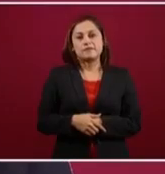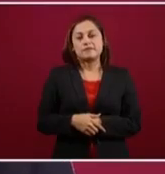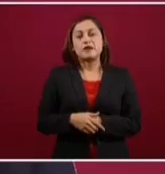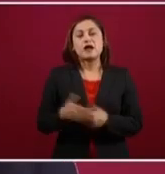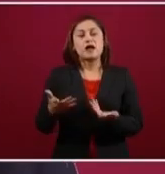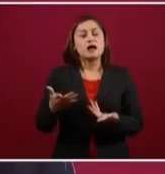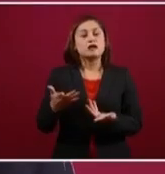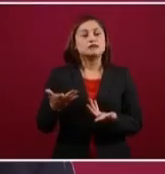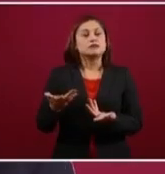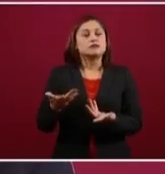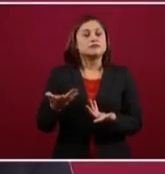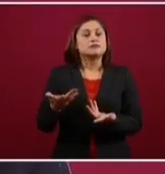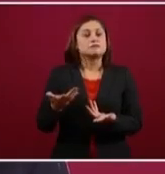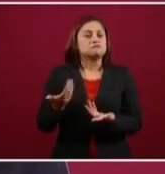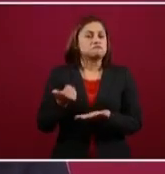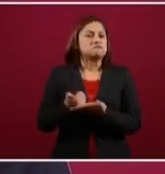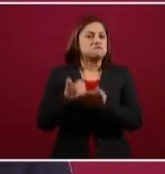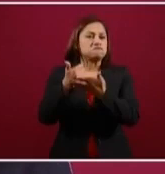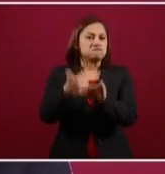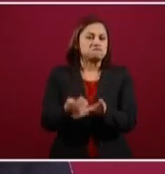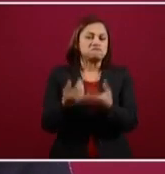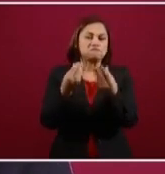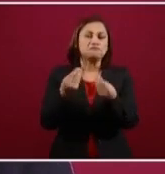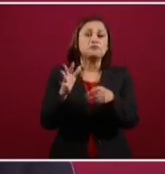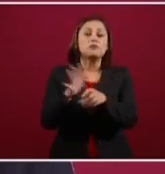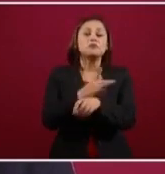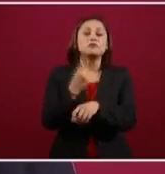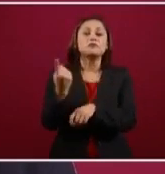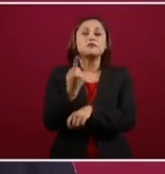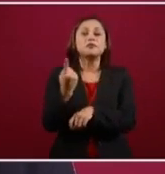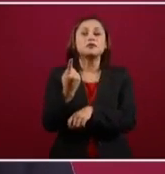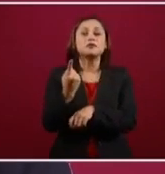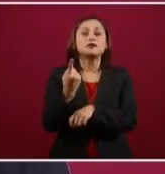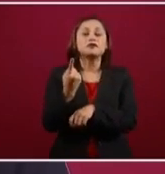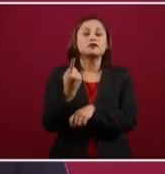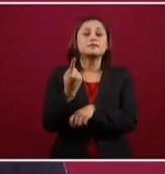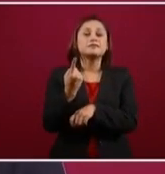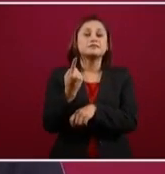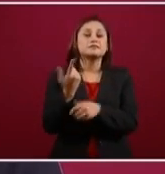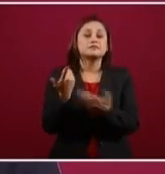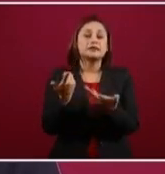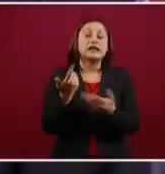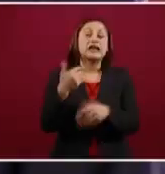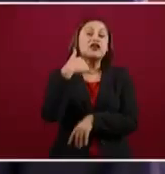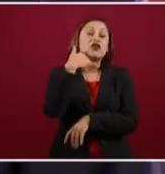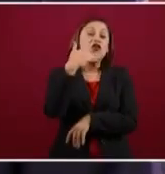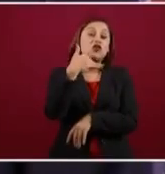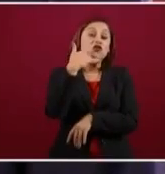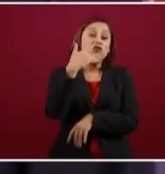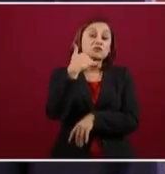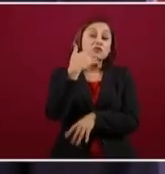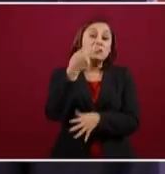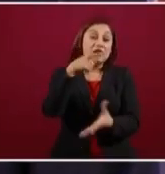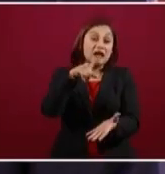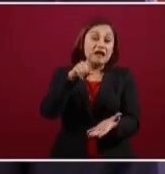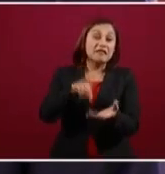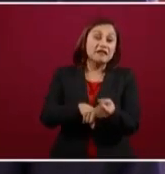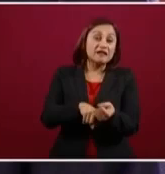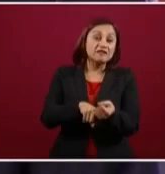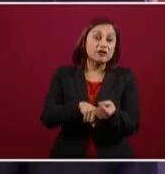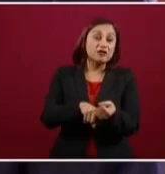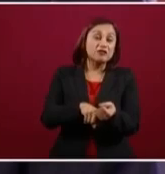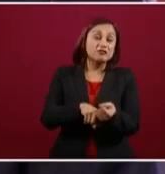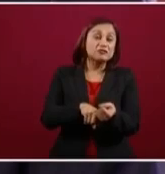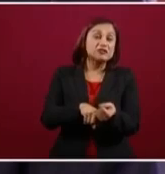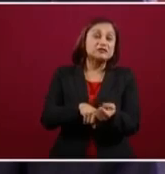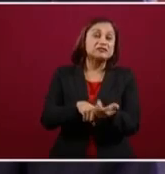La corrupción es como el 80% de la solución de un